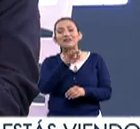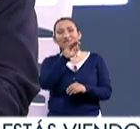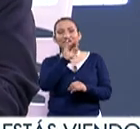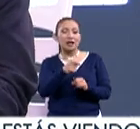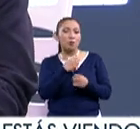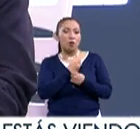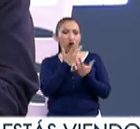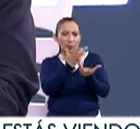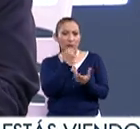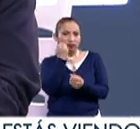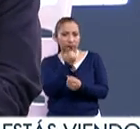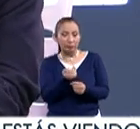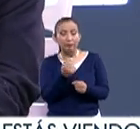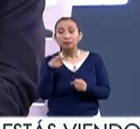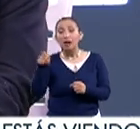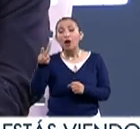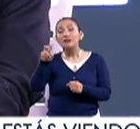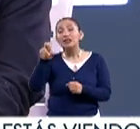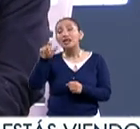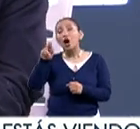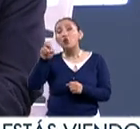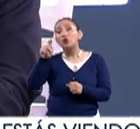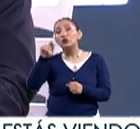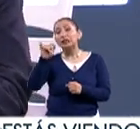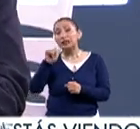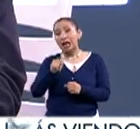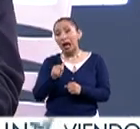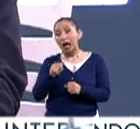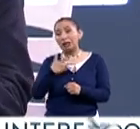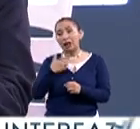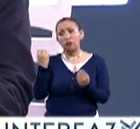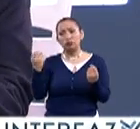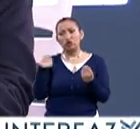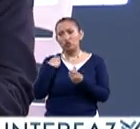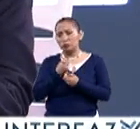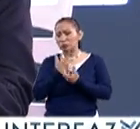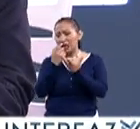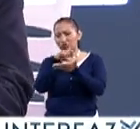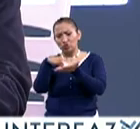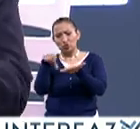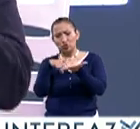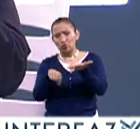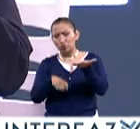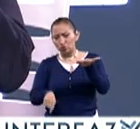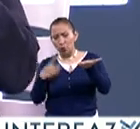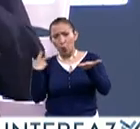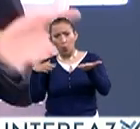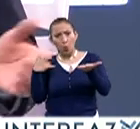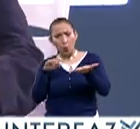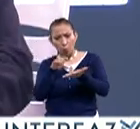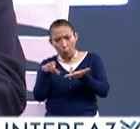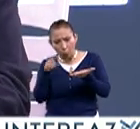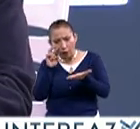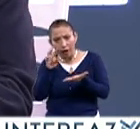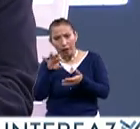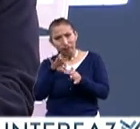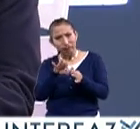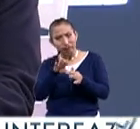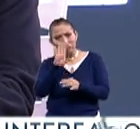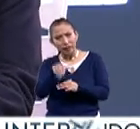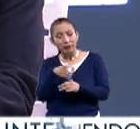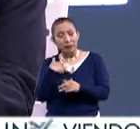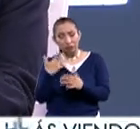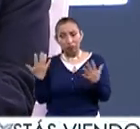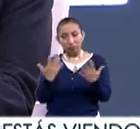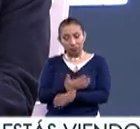poema emblemático. Pero en el caso de Villaurrutia tiene muchos versos, muchos sonetos, y además me